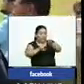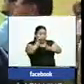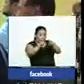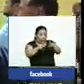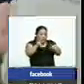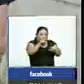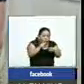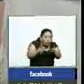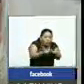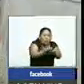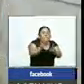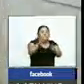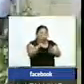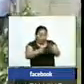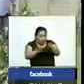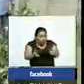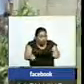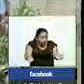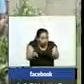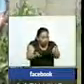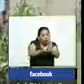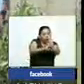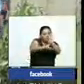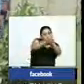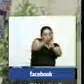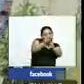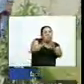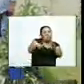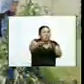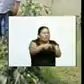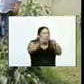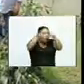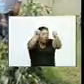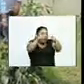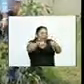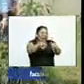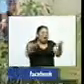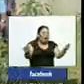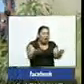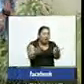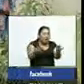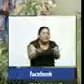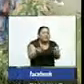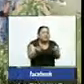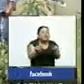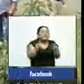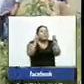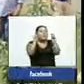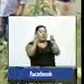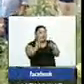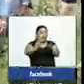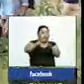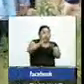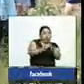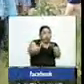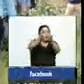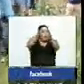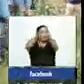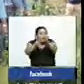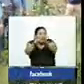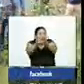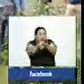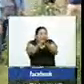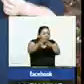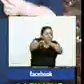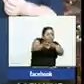proyecto de autosostenibilidad del sistema carcelario. Estas acciones están enmarcadas en la segunda fase del plan de control